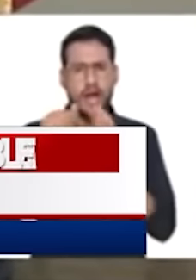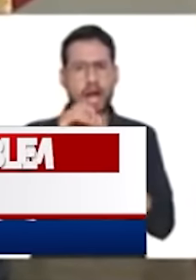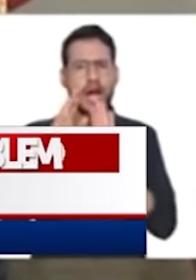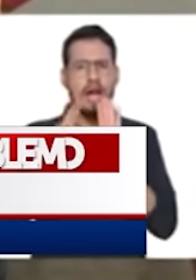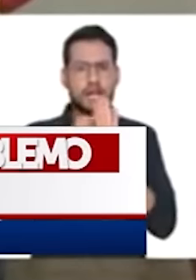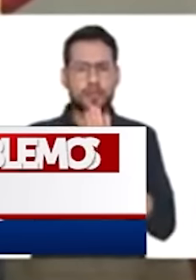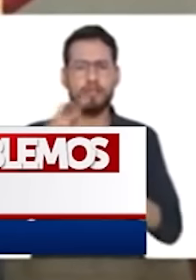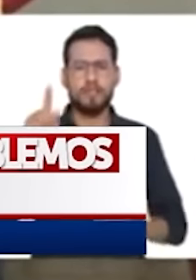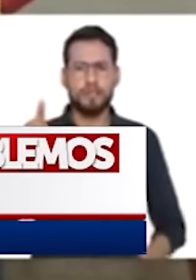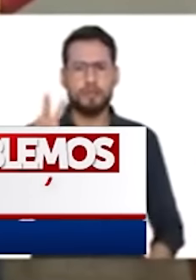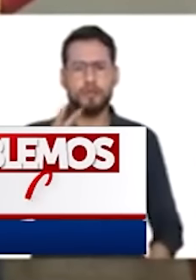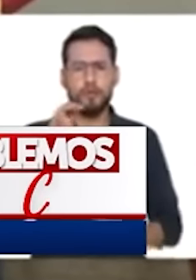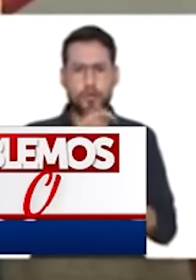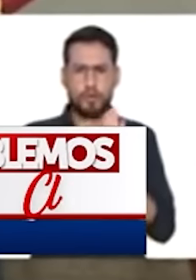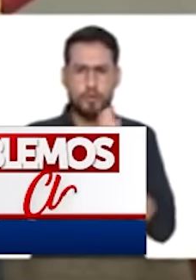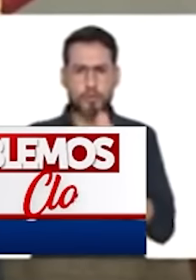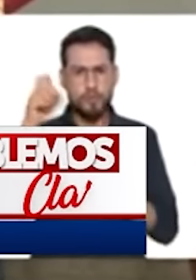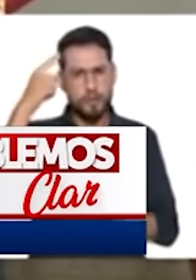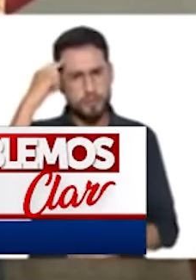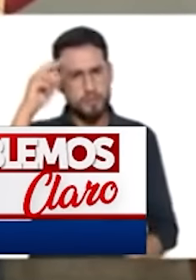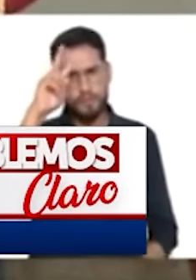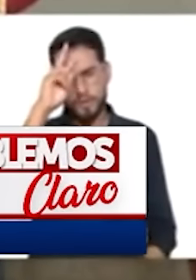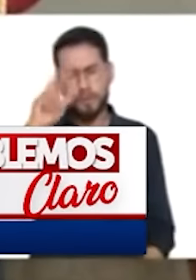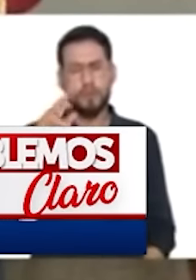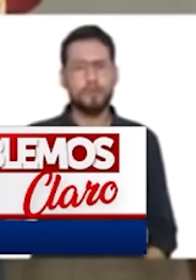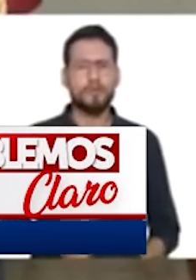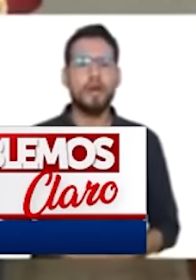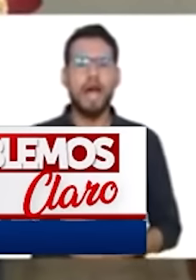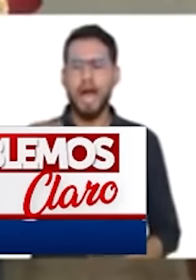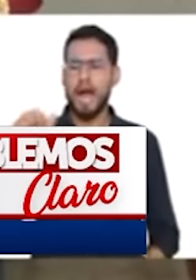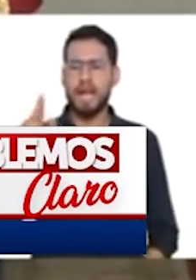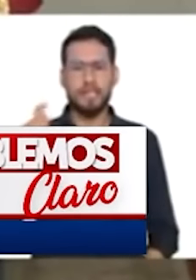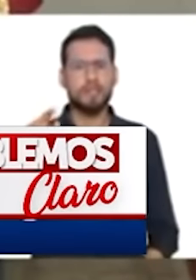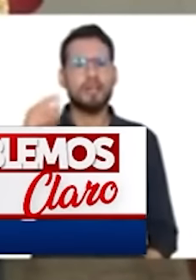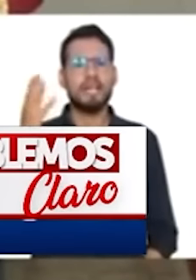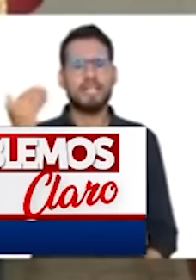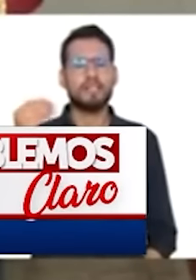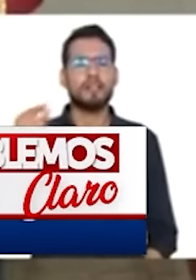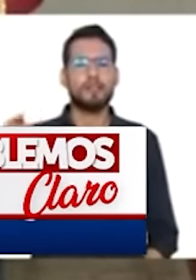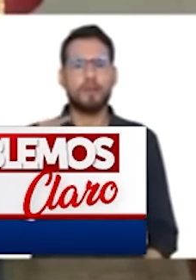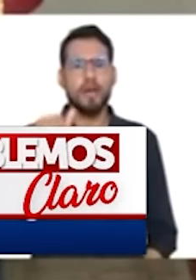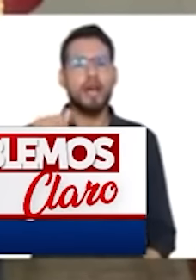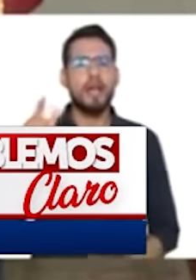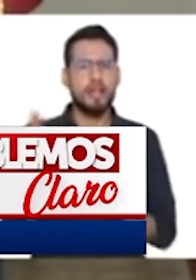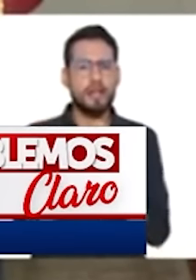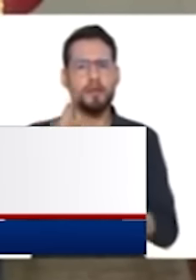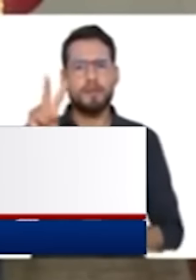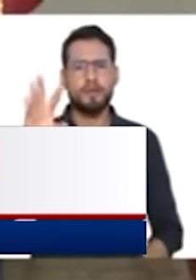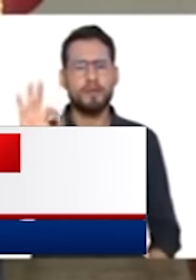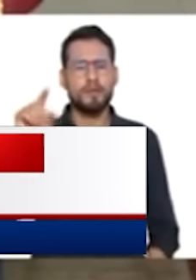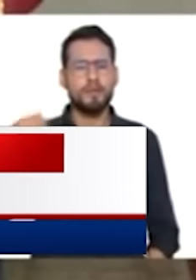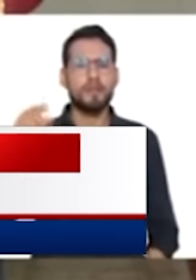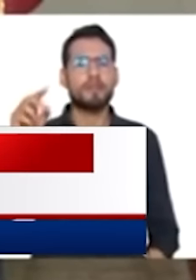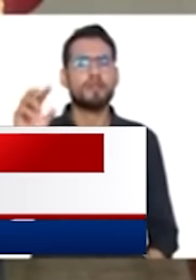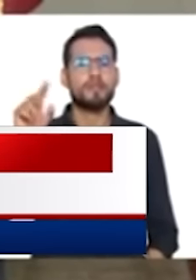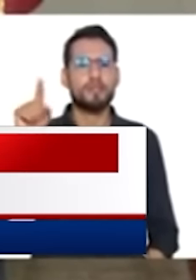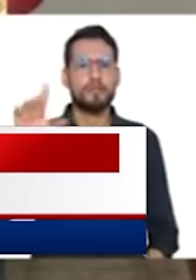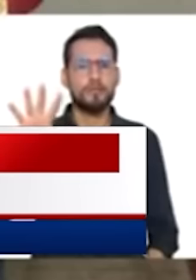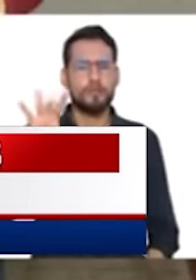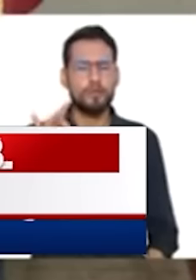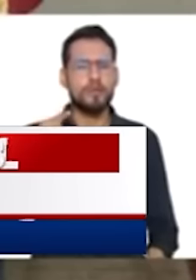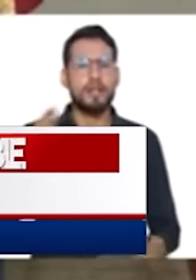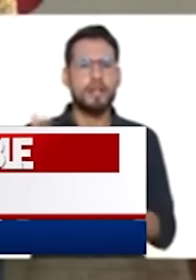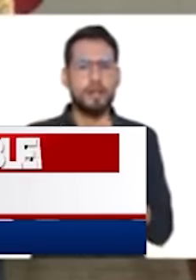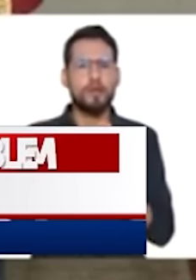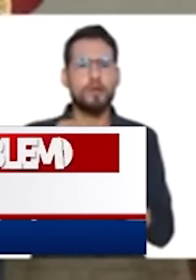artículo 122 de la constitución política del Perú el artículo 15 gu a de la Ley 29158 Ley Orgánica